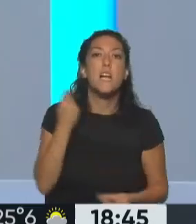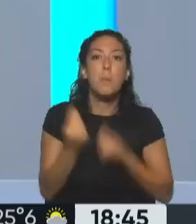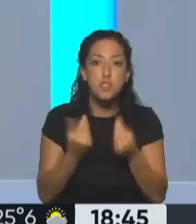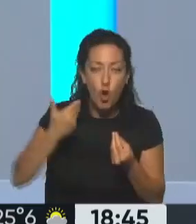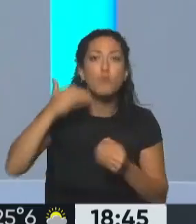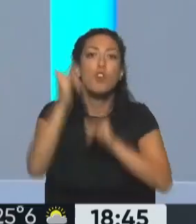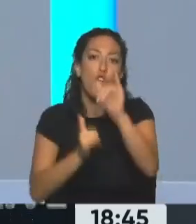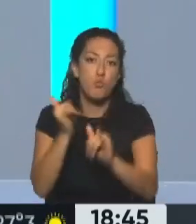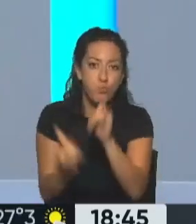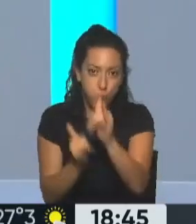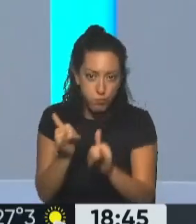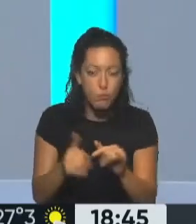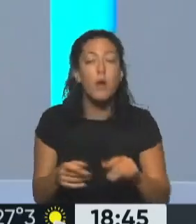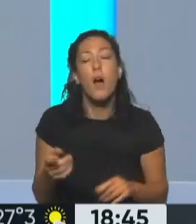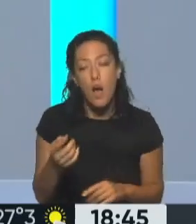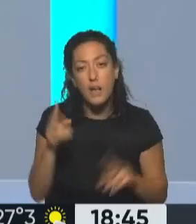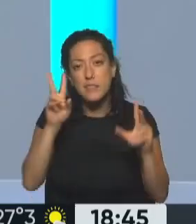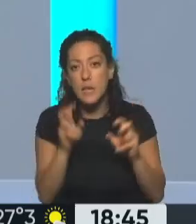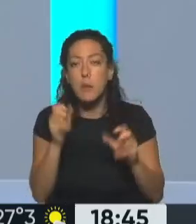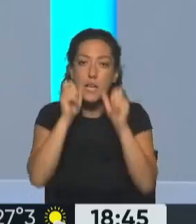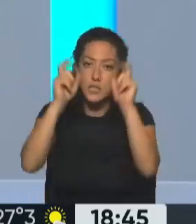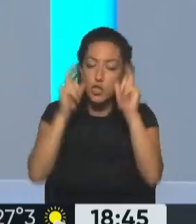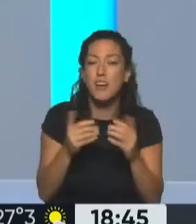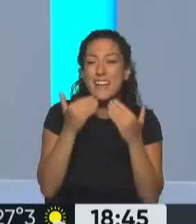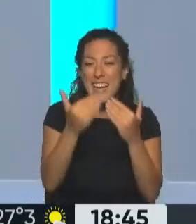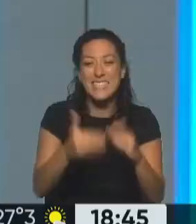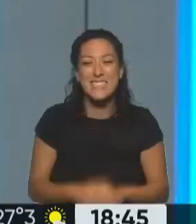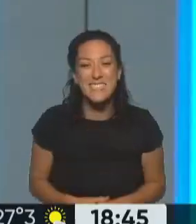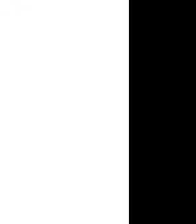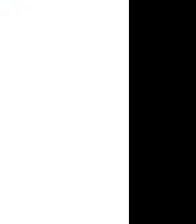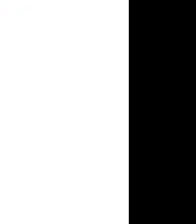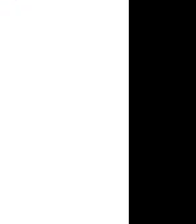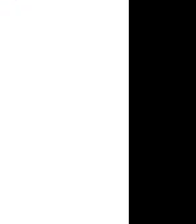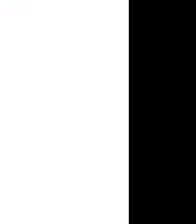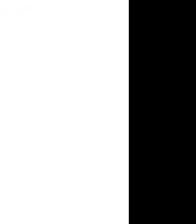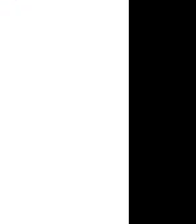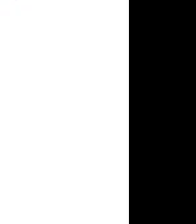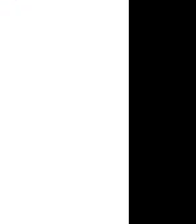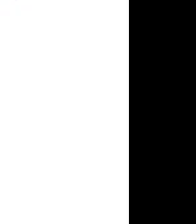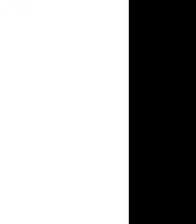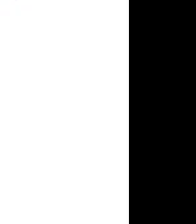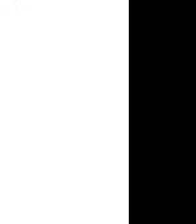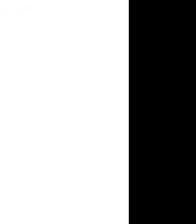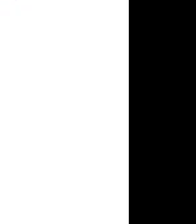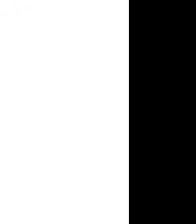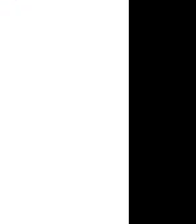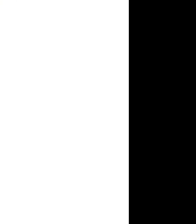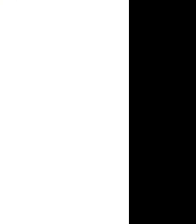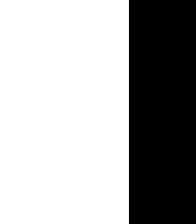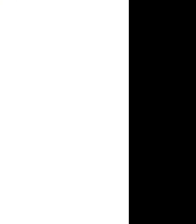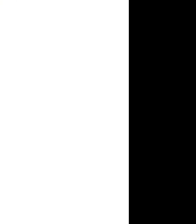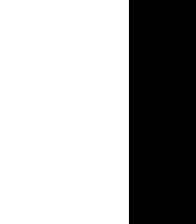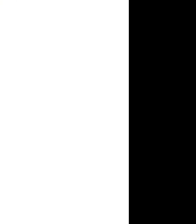personas. Así, no es necesario realizar la gestión de forma mensual, ya que el banco puede acreditar al ANSES la fe de vida de